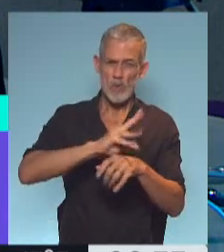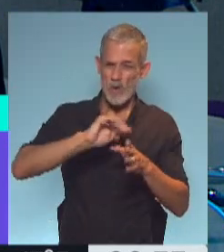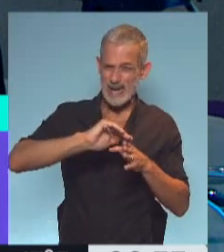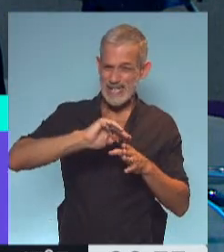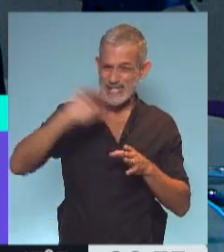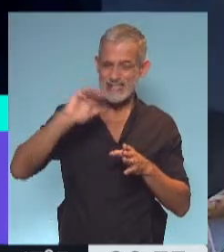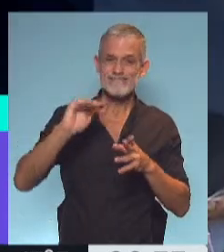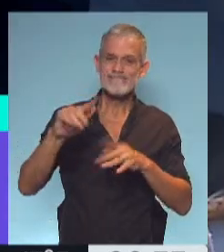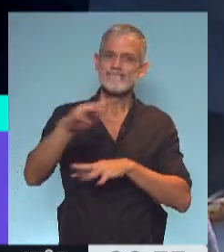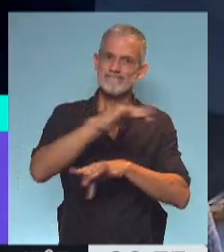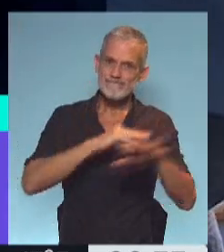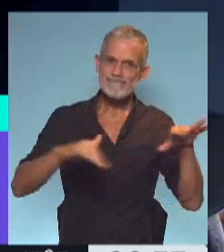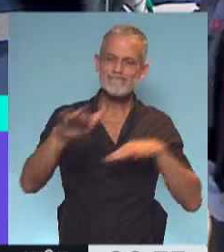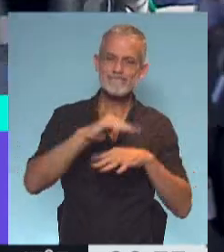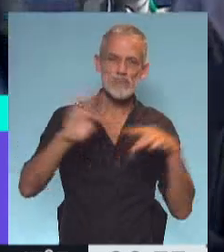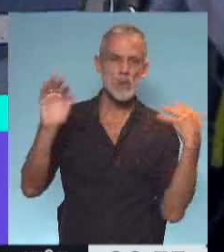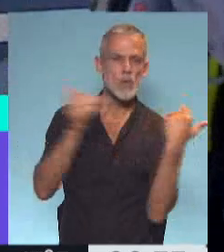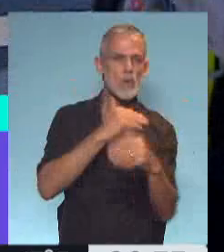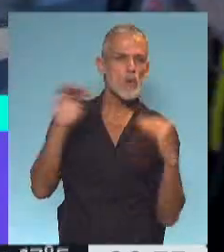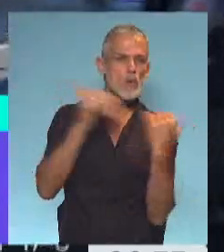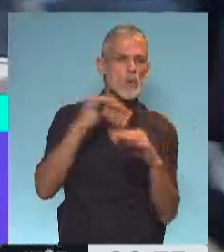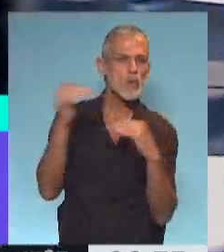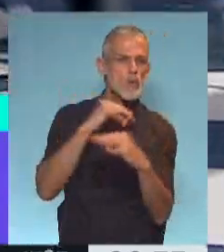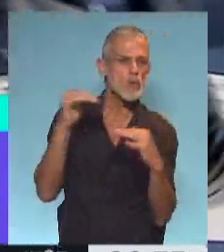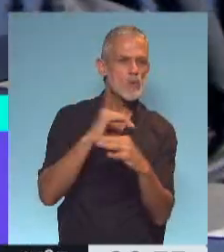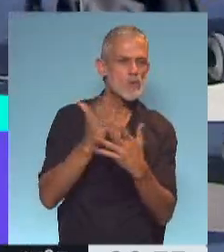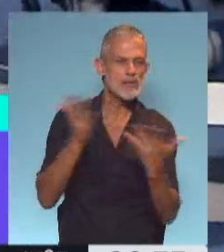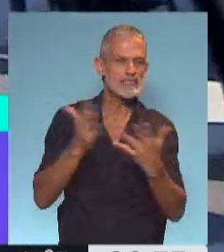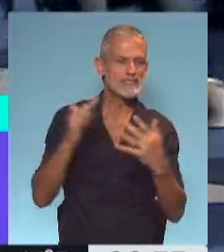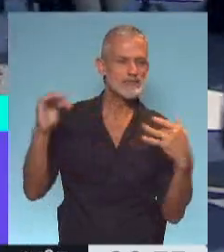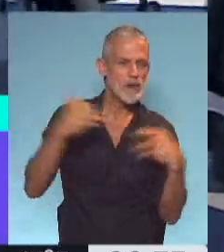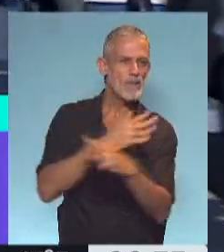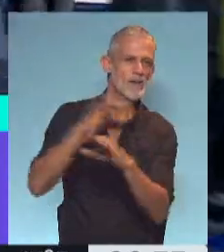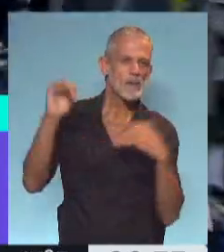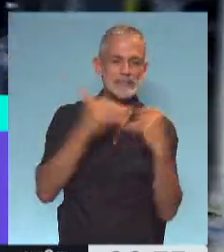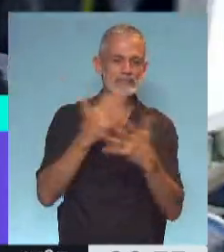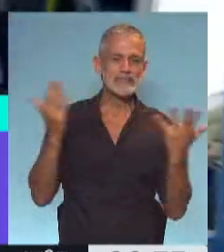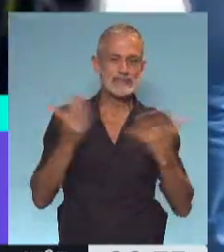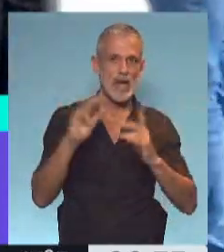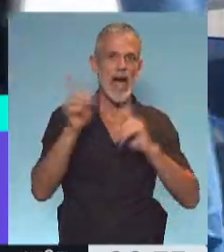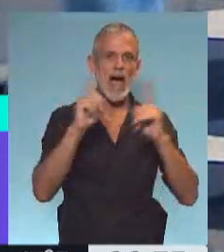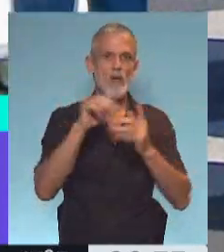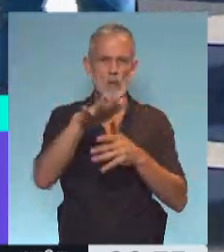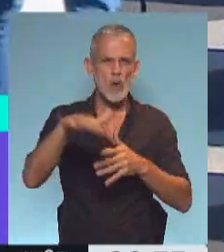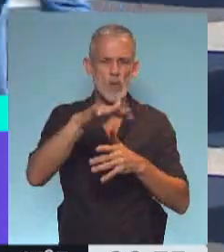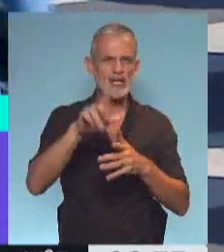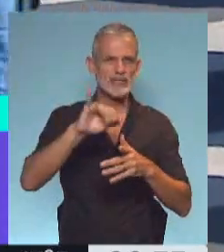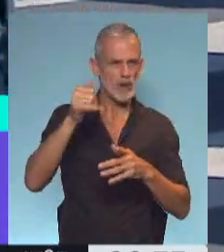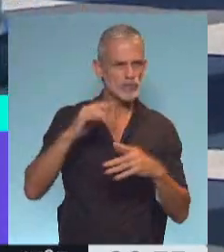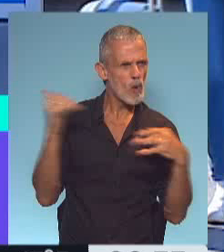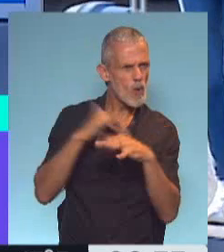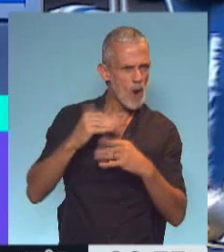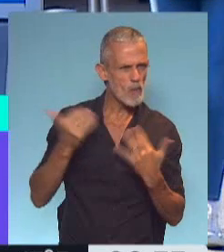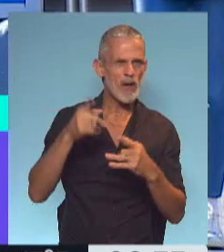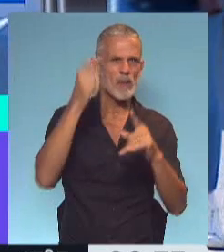importante de circulación. Entonces la pregunta es, ¿seguimos permitiendo, o sea, cancelamos algunos lugares, pero permitimos por otros?